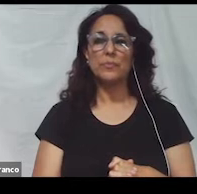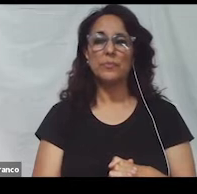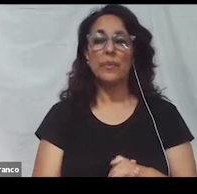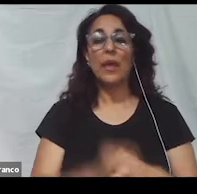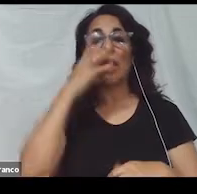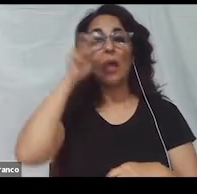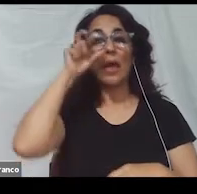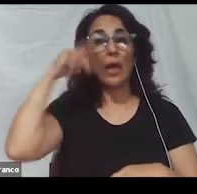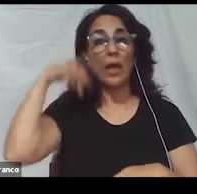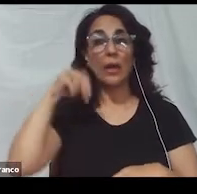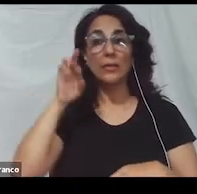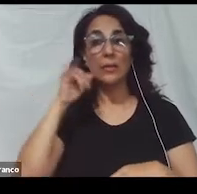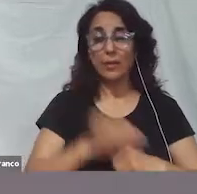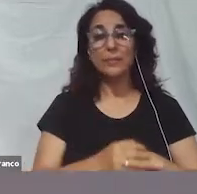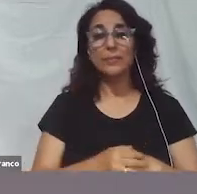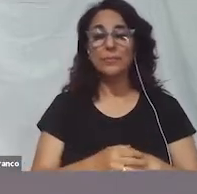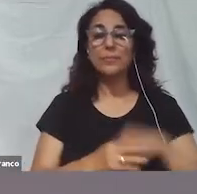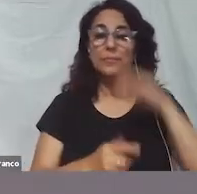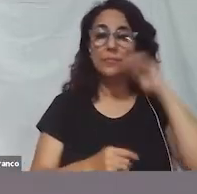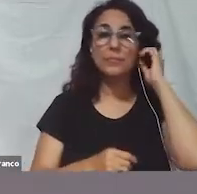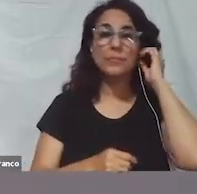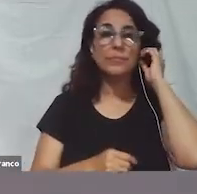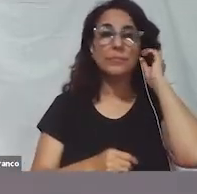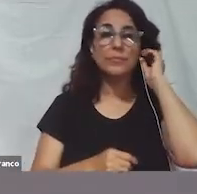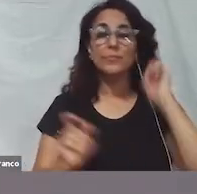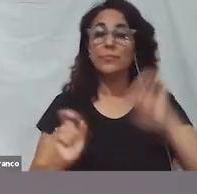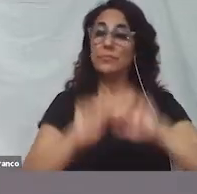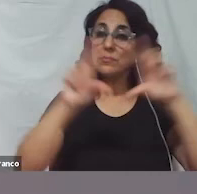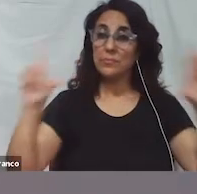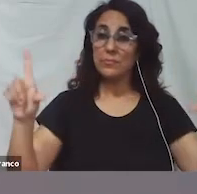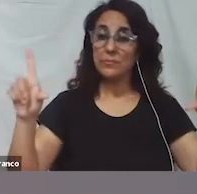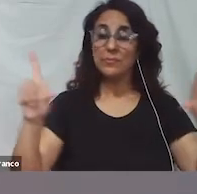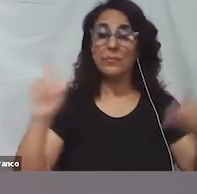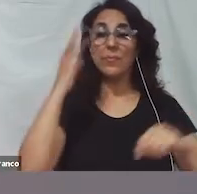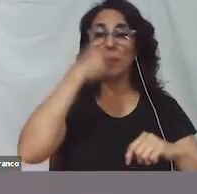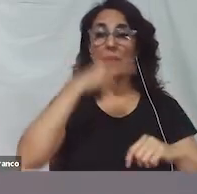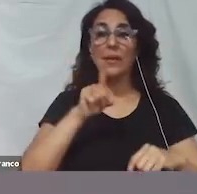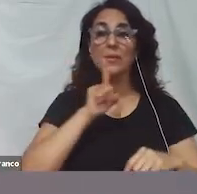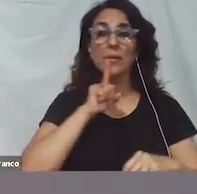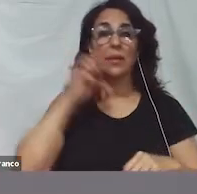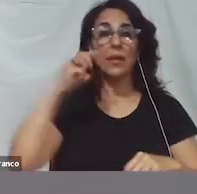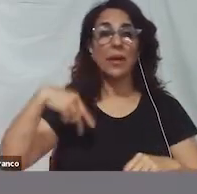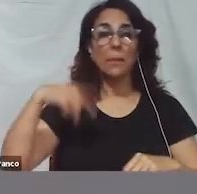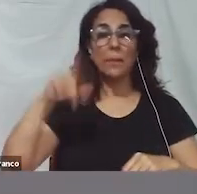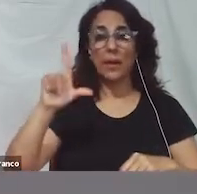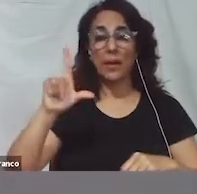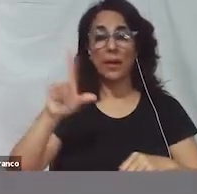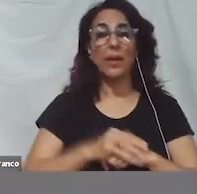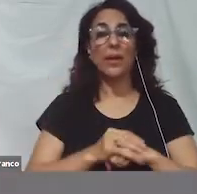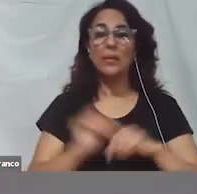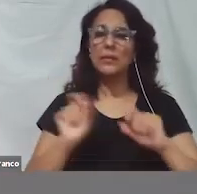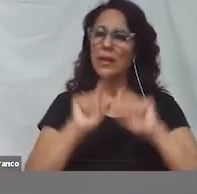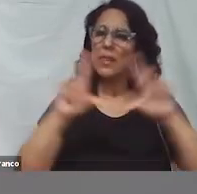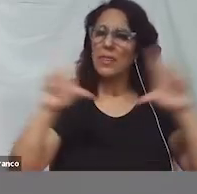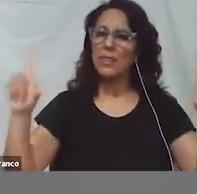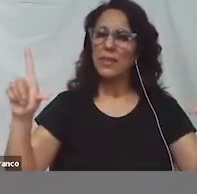los formularios. Lo que tienen ahí es un formulario HTML, ¿ok? En donde